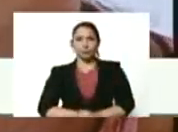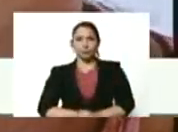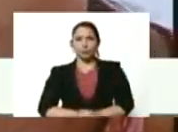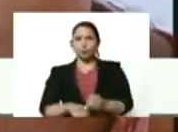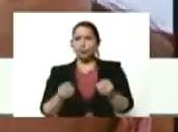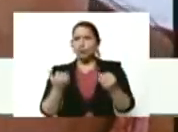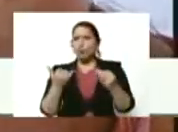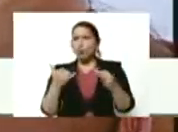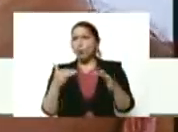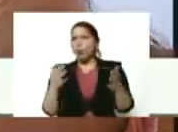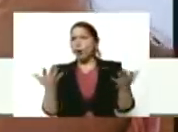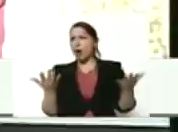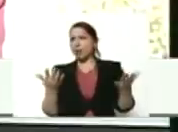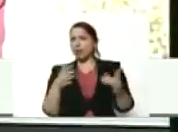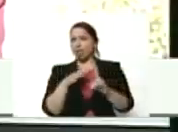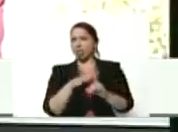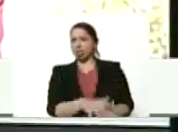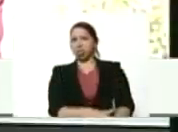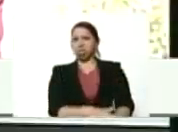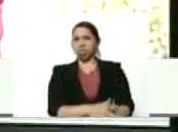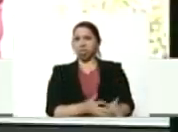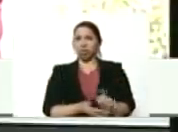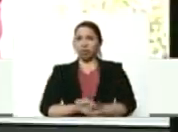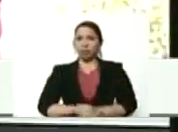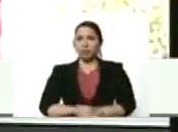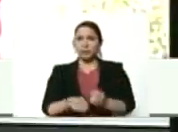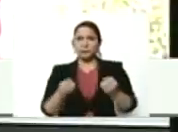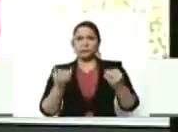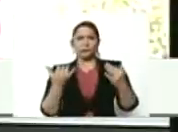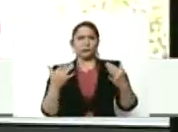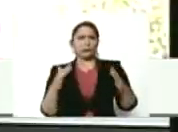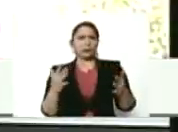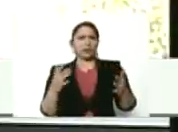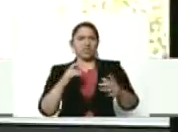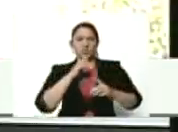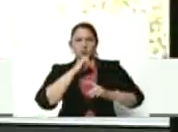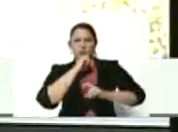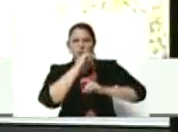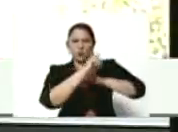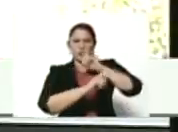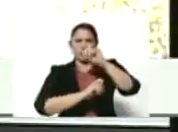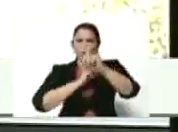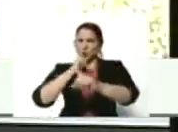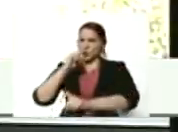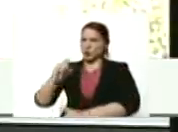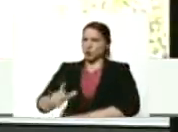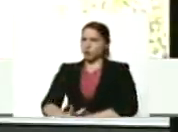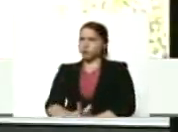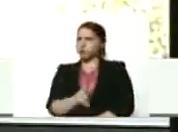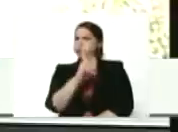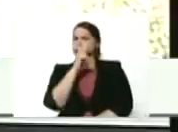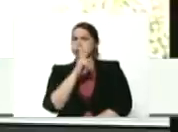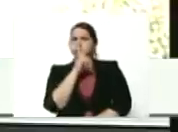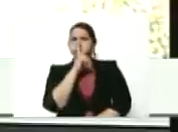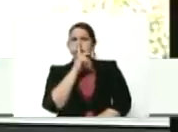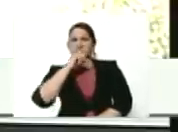¿Cuánta mezquindad? ¿Cuántos celos, malditos celos